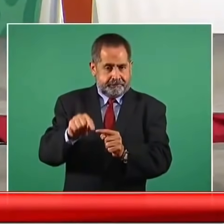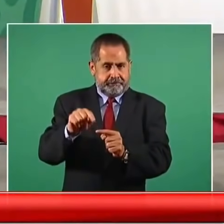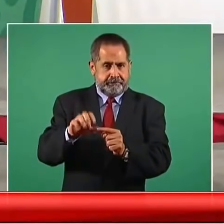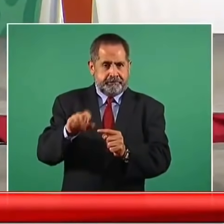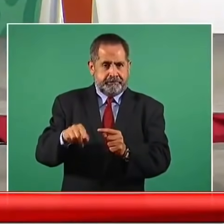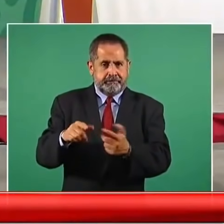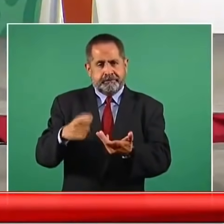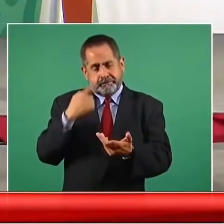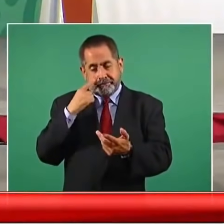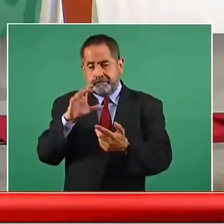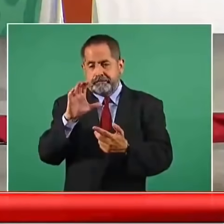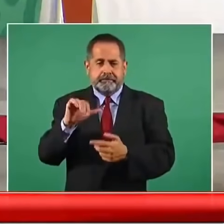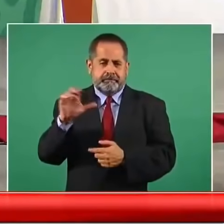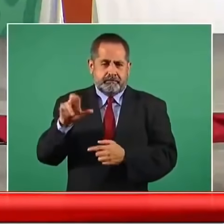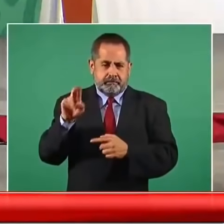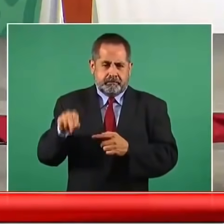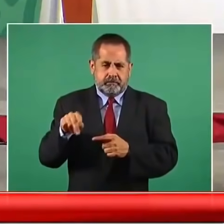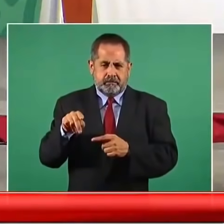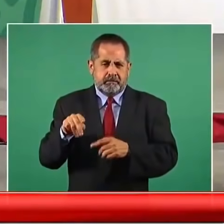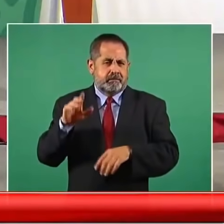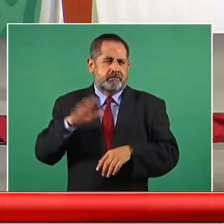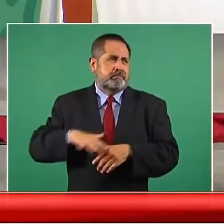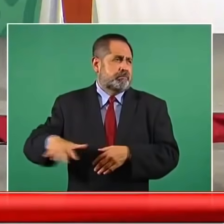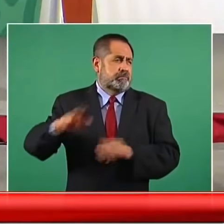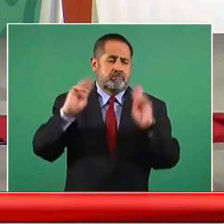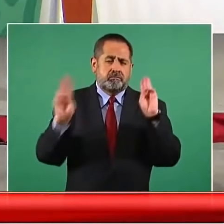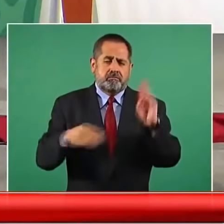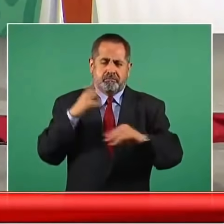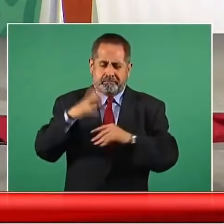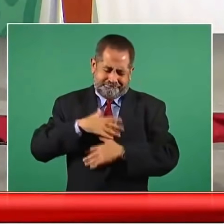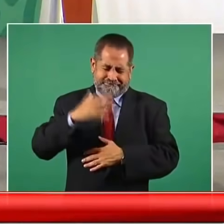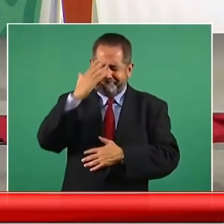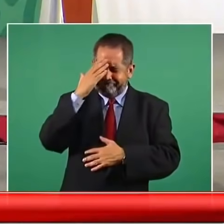porque Cancún es lo más conocido en el mundo,